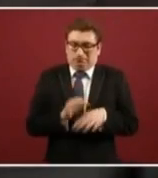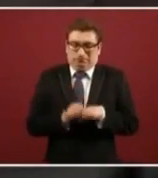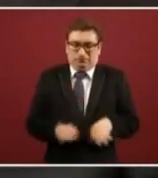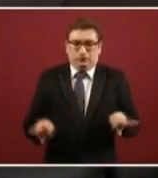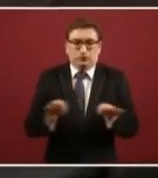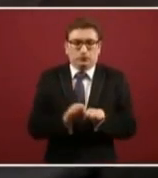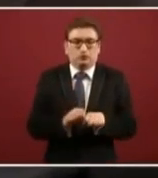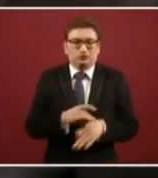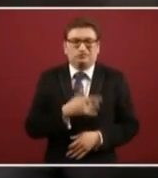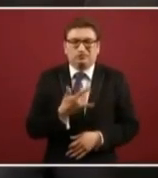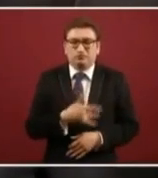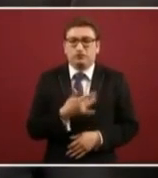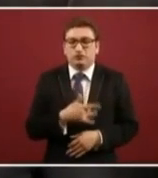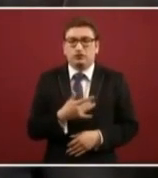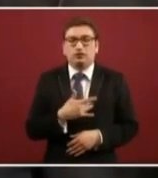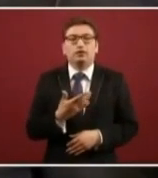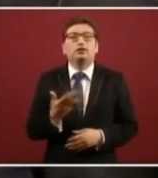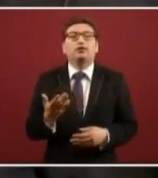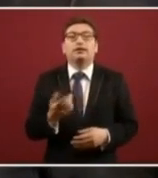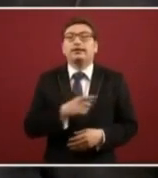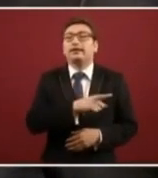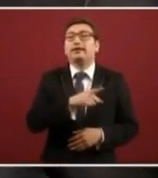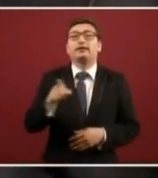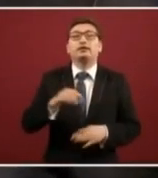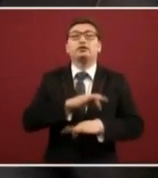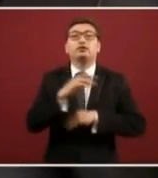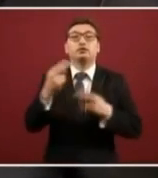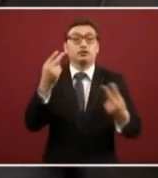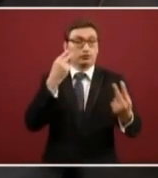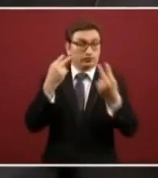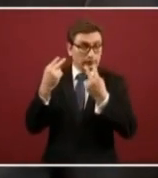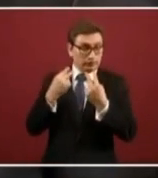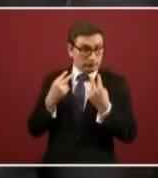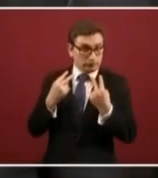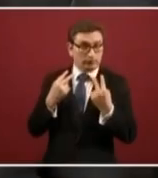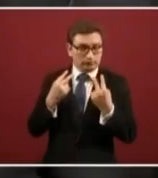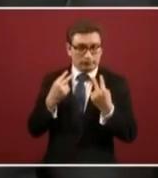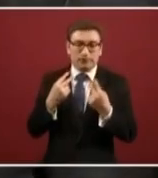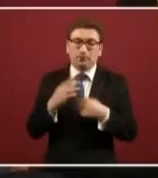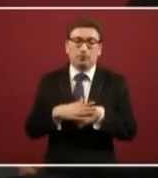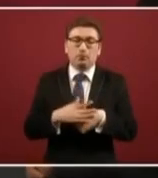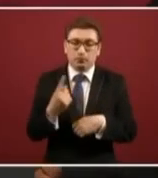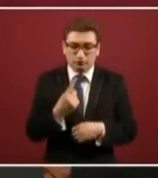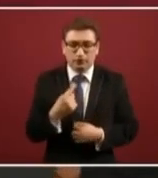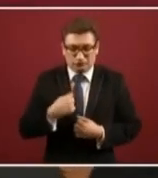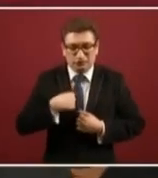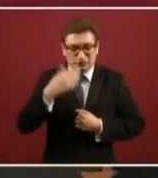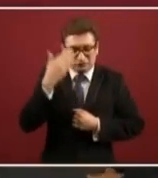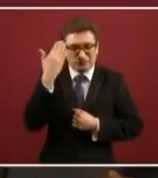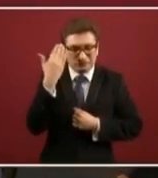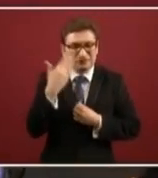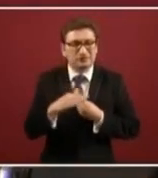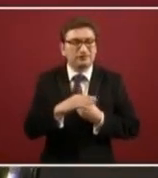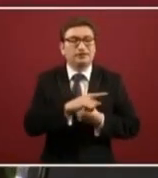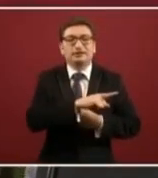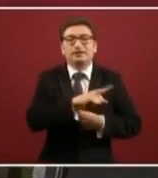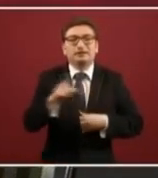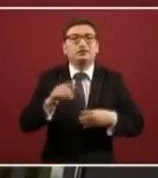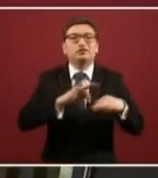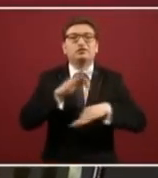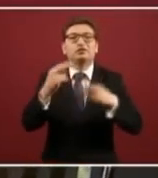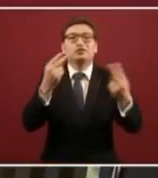es que los que nos están viendo, porque sé que nos ven en